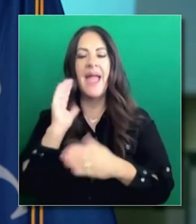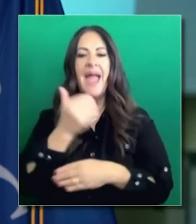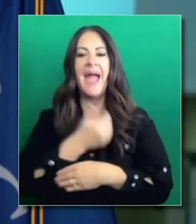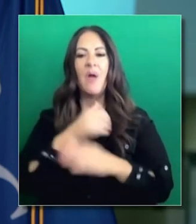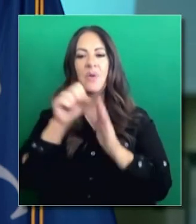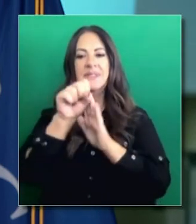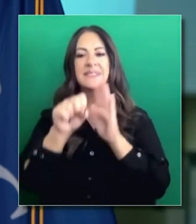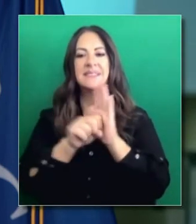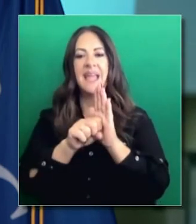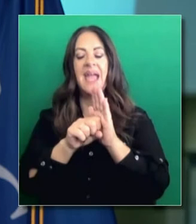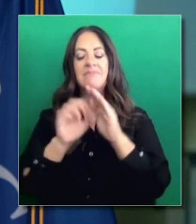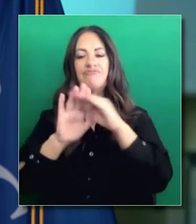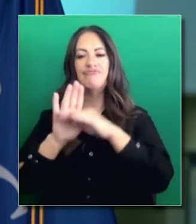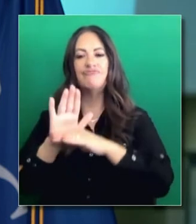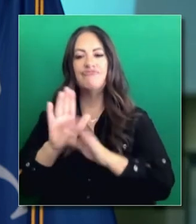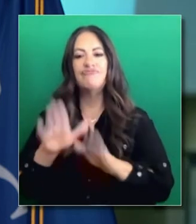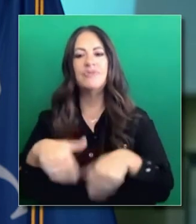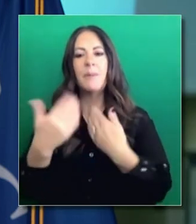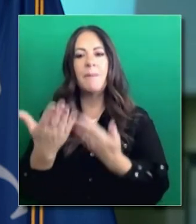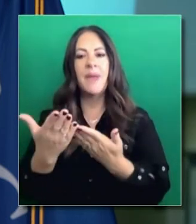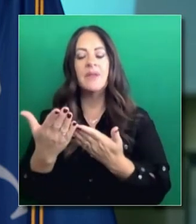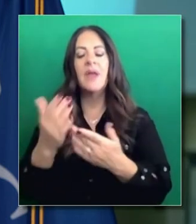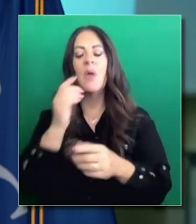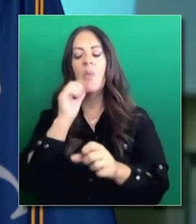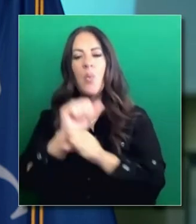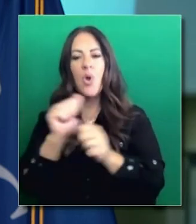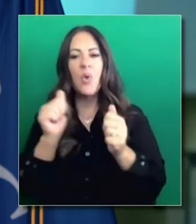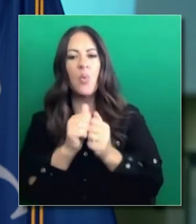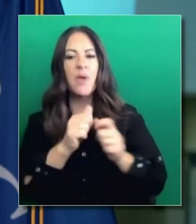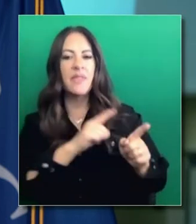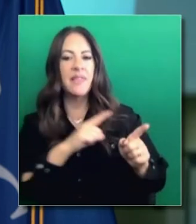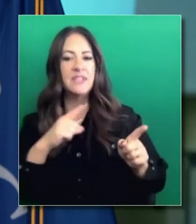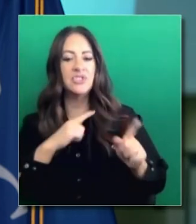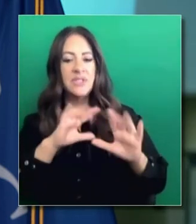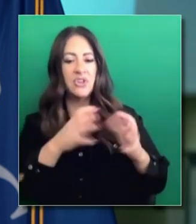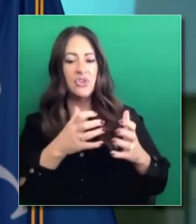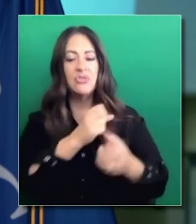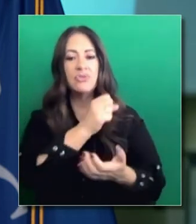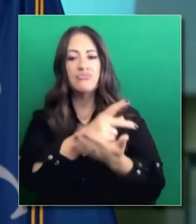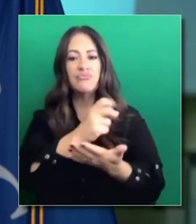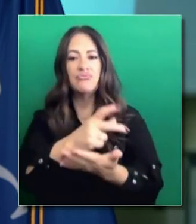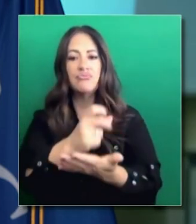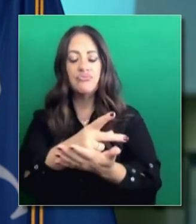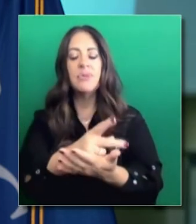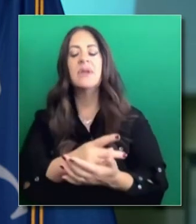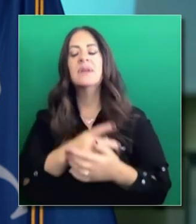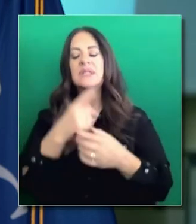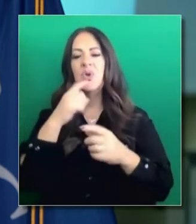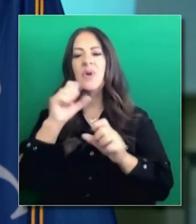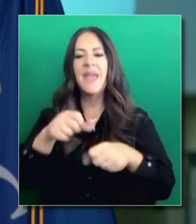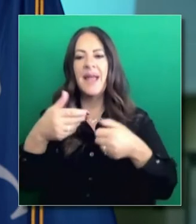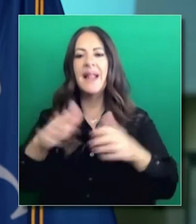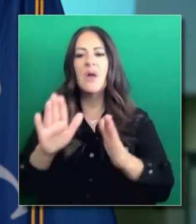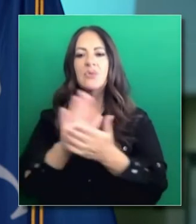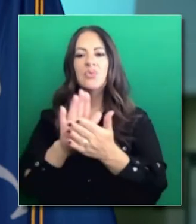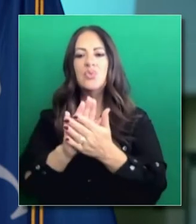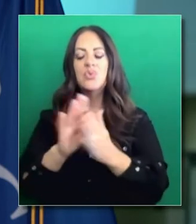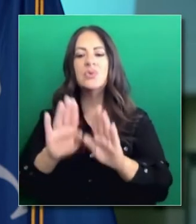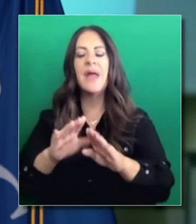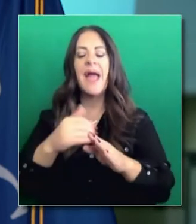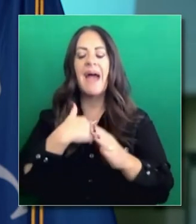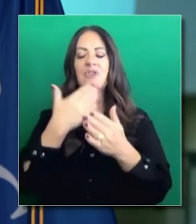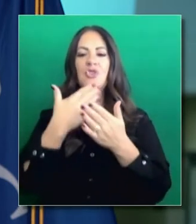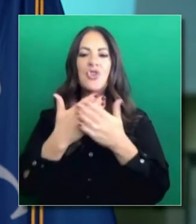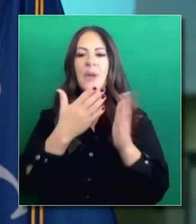estas medidas del Estado que vamos a presentar y que presentaremos a la legislatura para reabrir